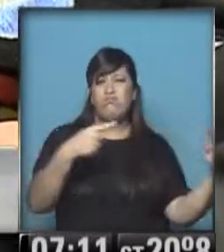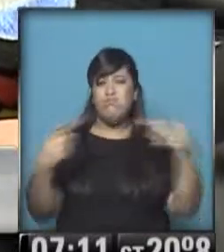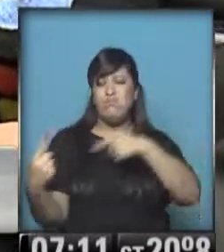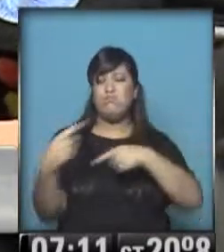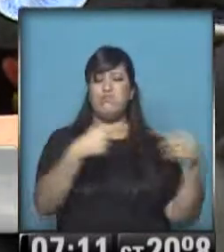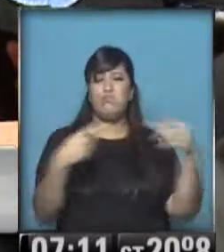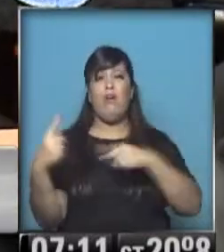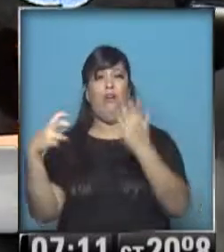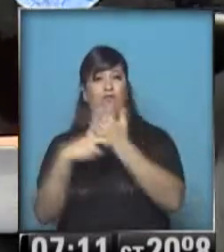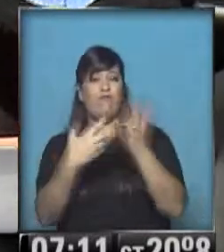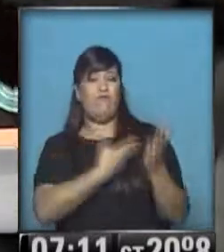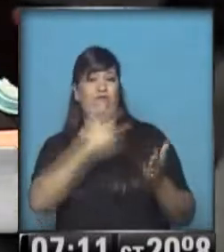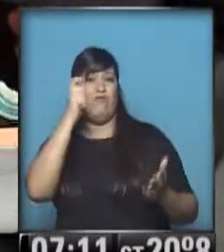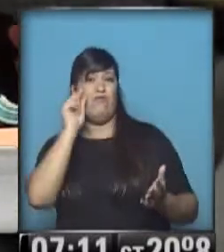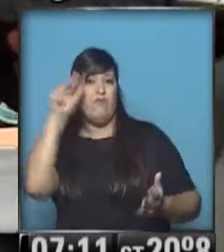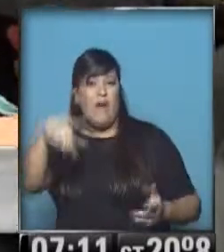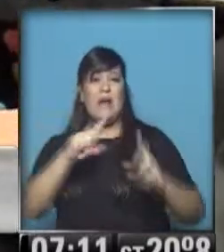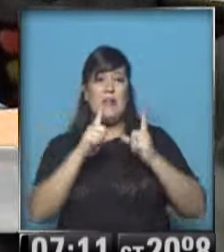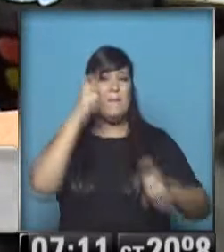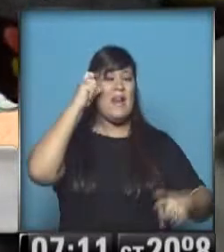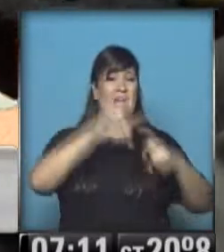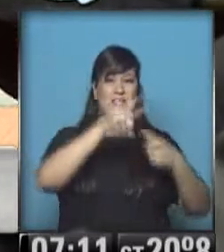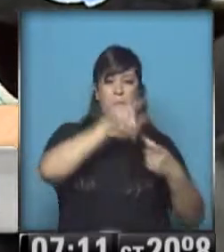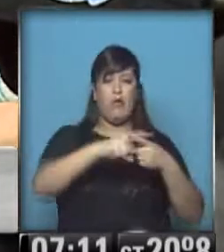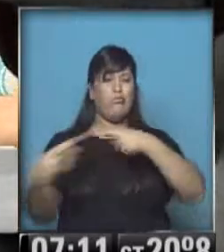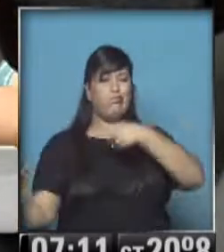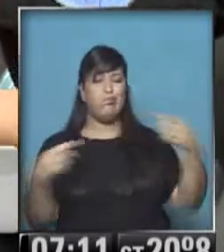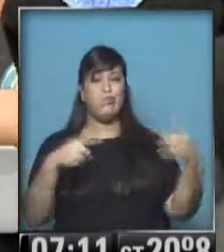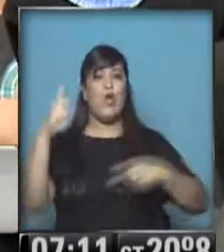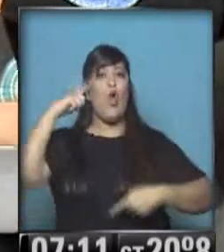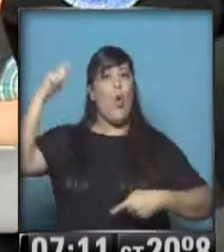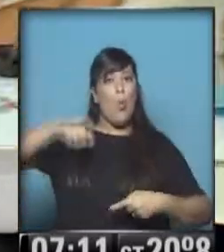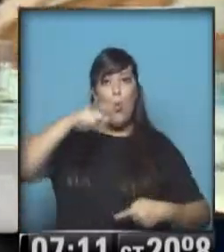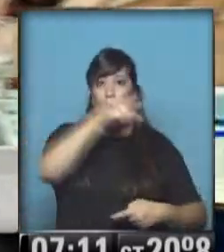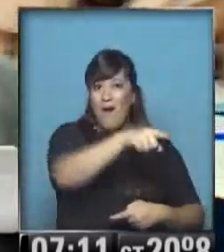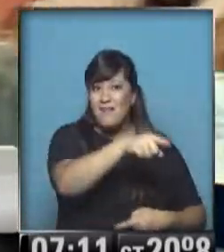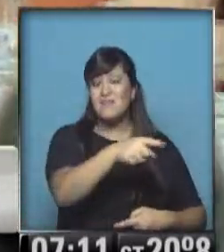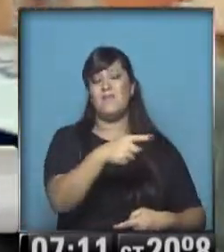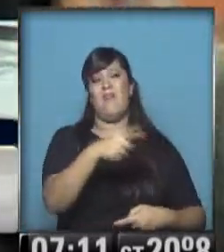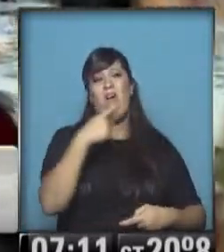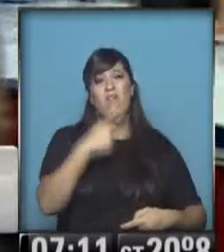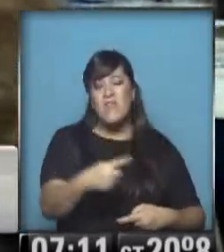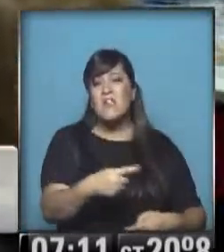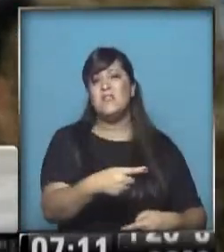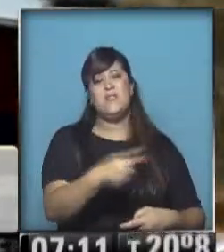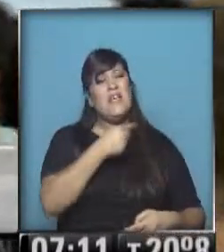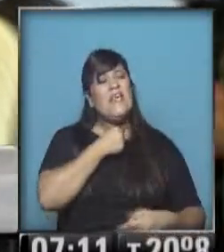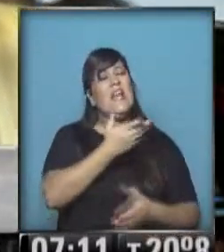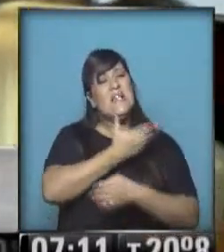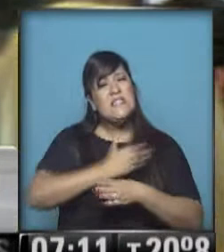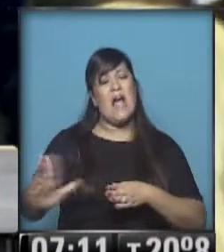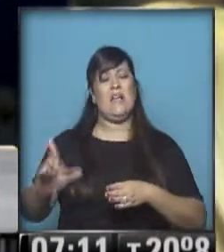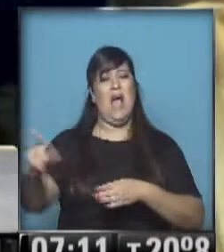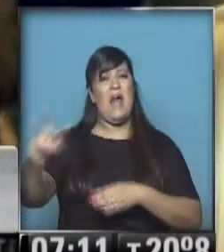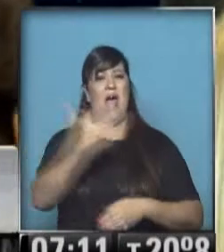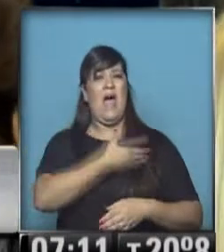y Sandra Arroyo Salgado. Insiste la jueza de San Isidro en su papel de querellante apartarla de la causa